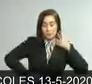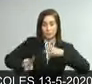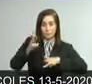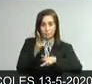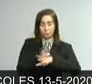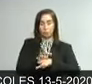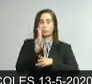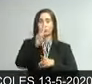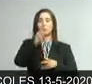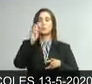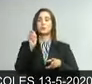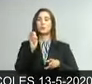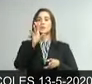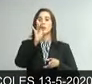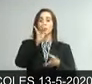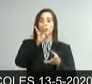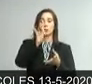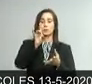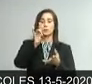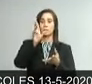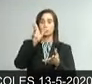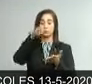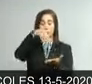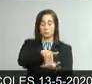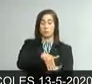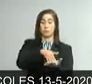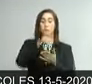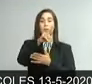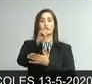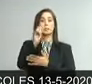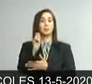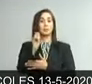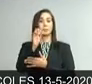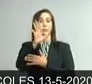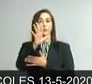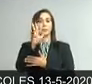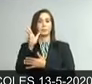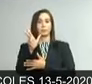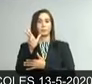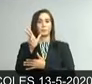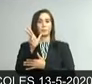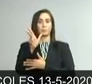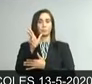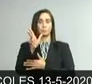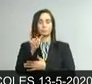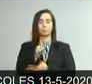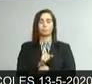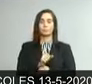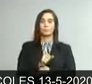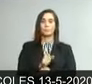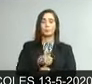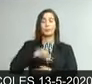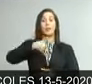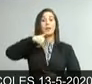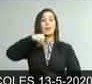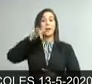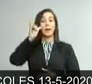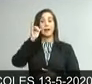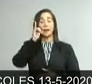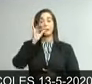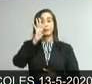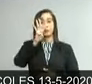283.153, ocurriendo solo en el día de ayer 4